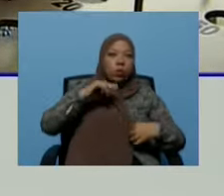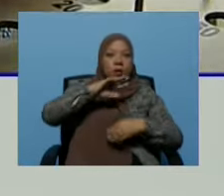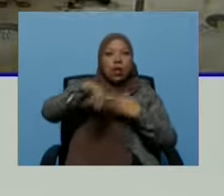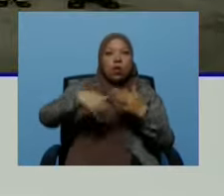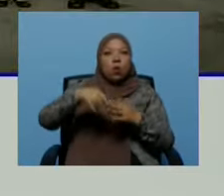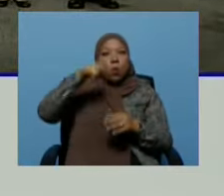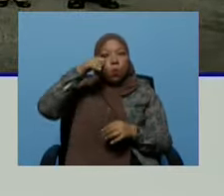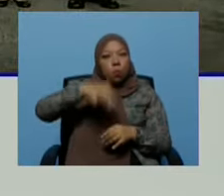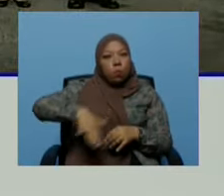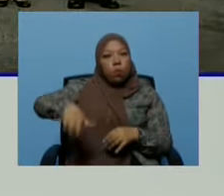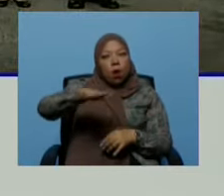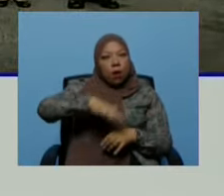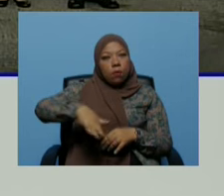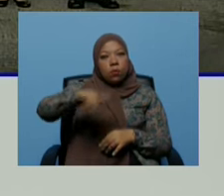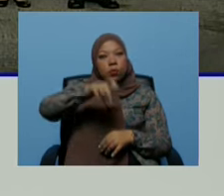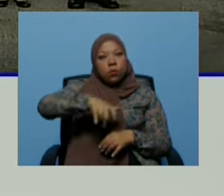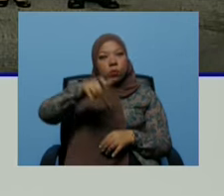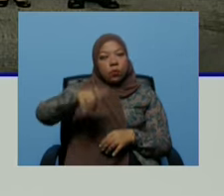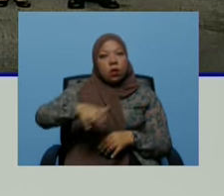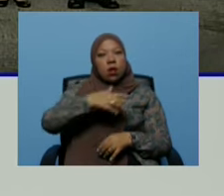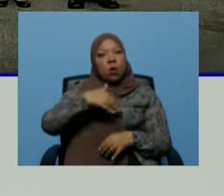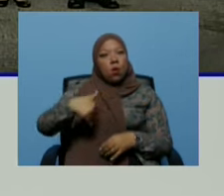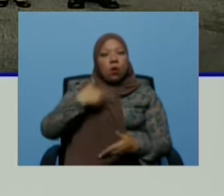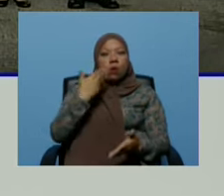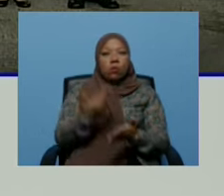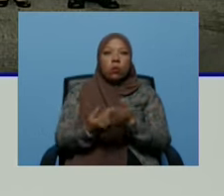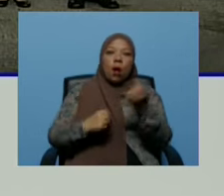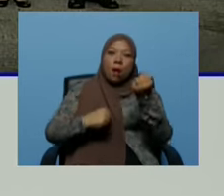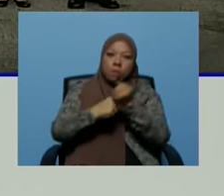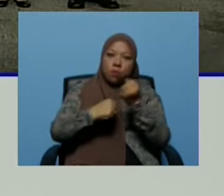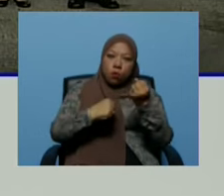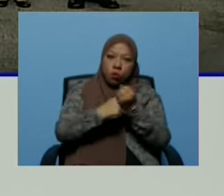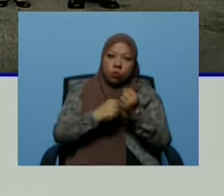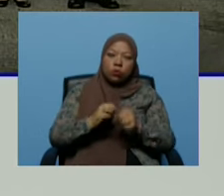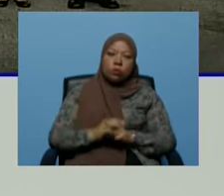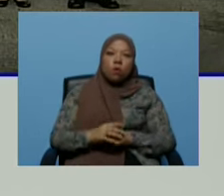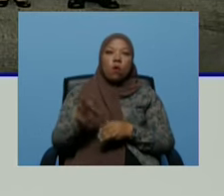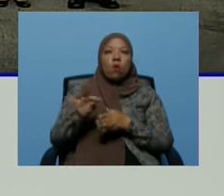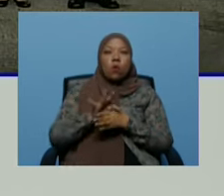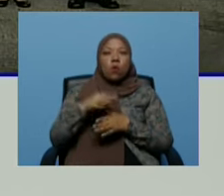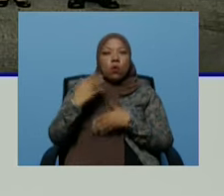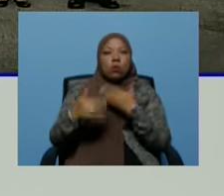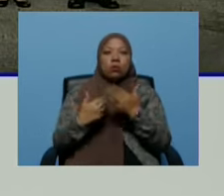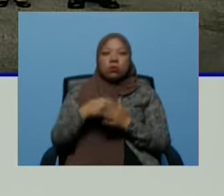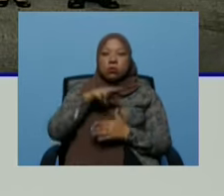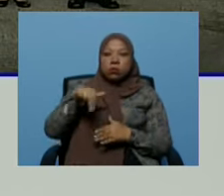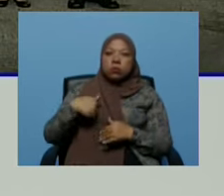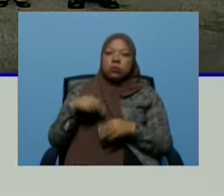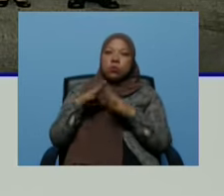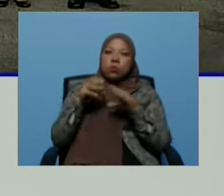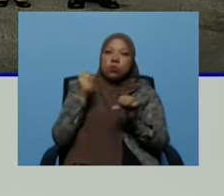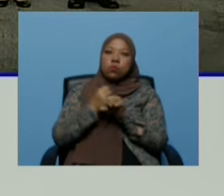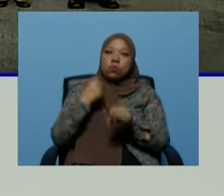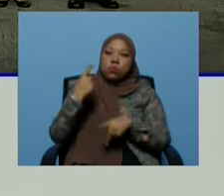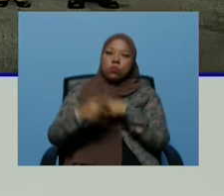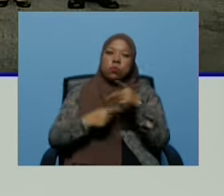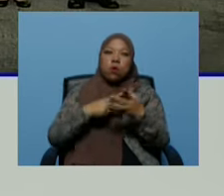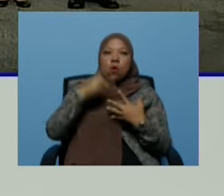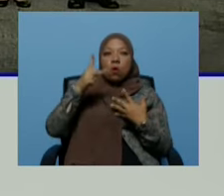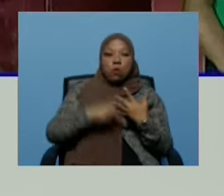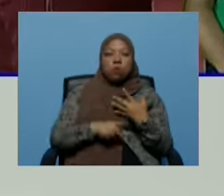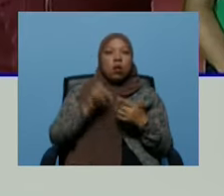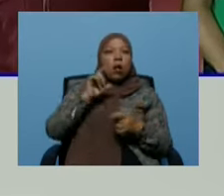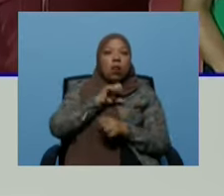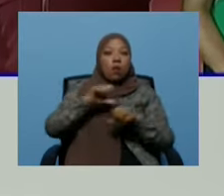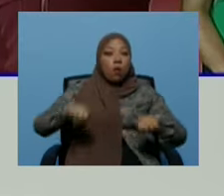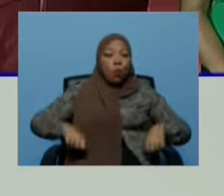General Estrada Paredes, yo quiero darle apoyo físico, material, de todo tipo a este proyecto de la Guardia